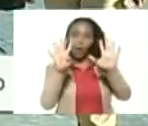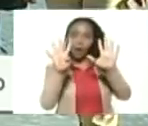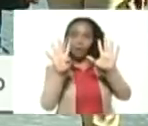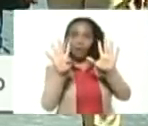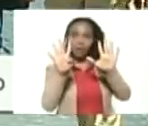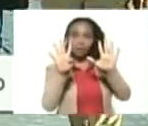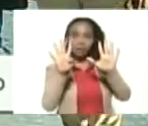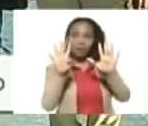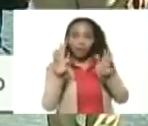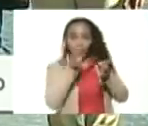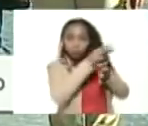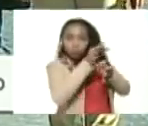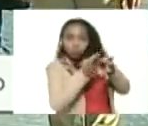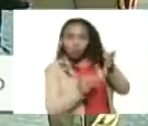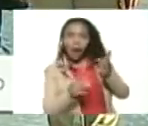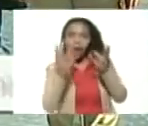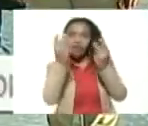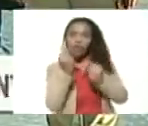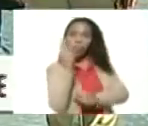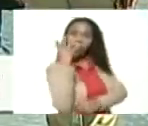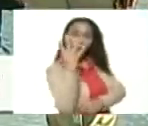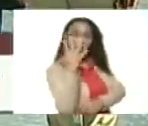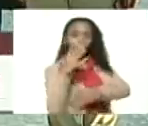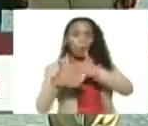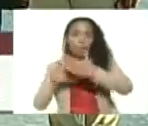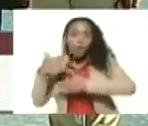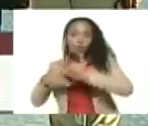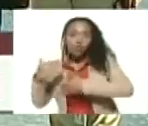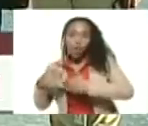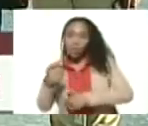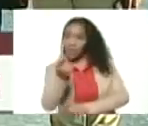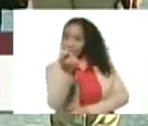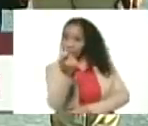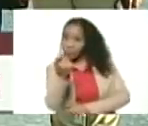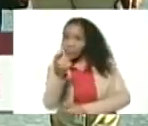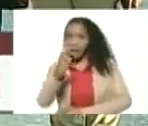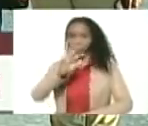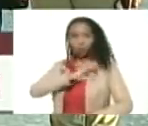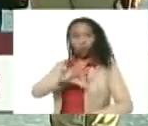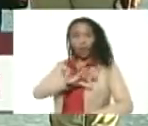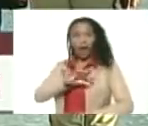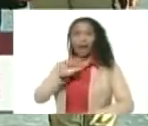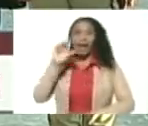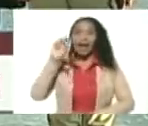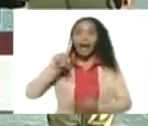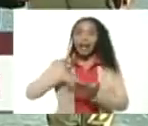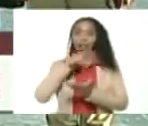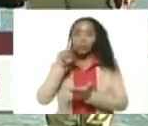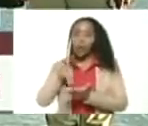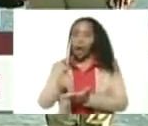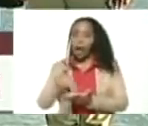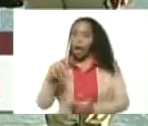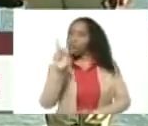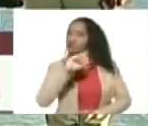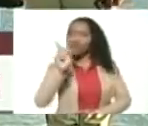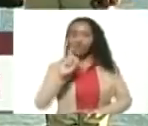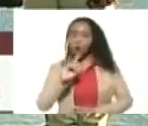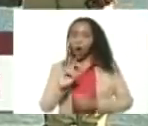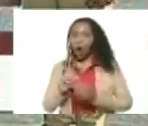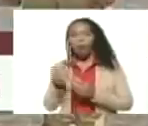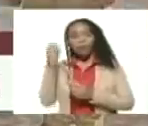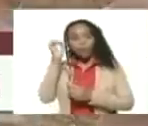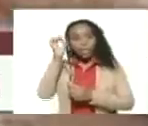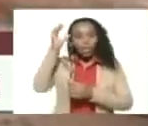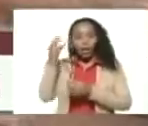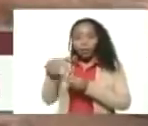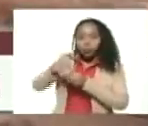el vértice número 4 es la producción de la semilla soberana, nacional, no transgénica, es